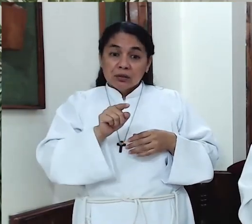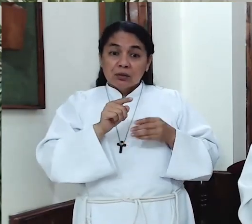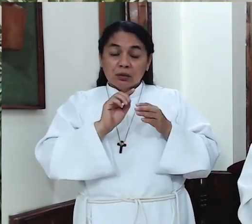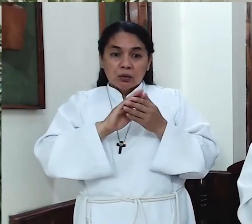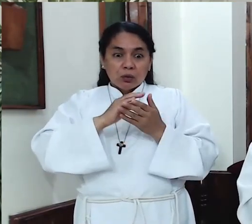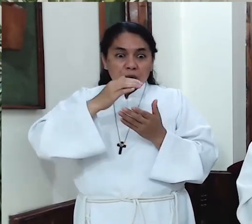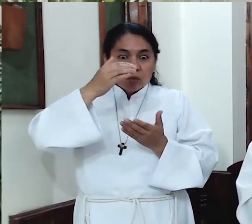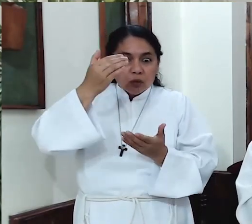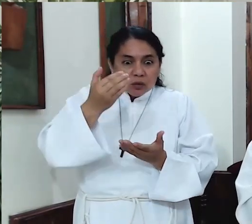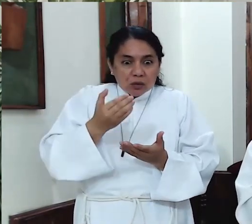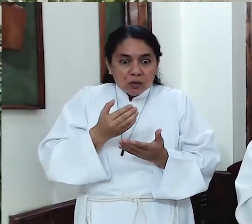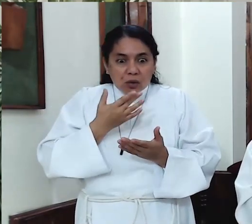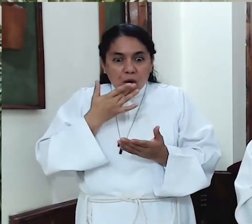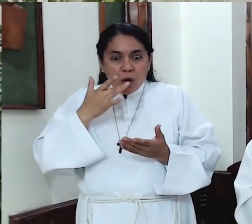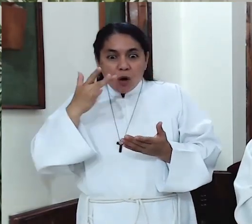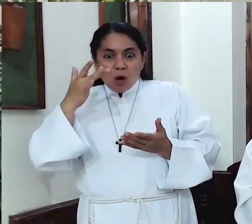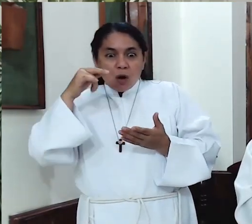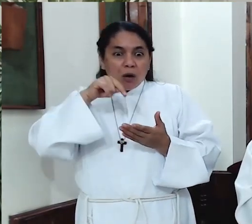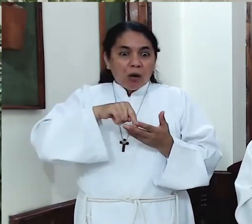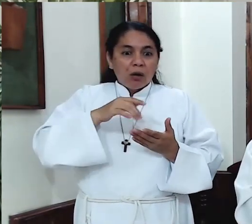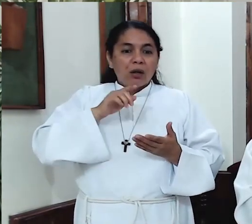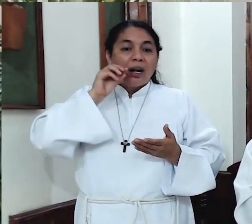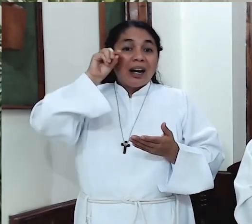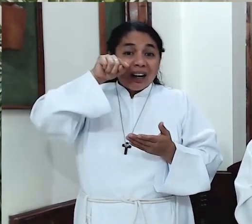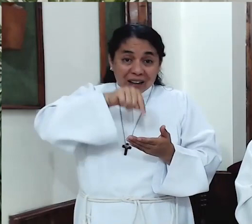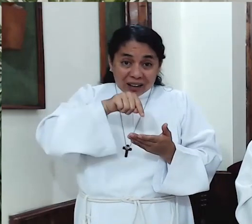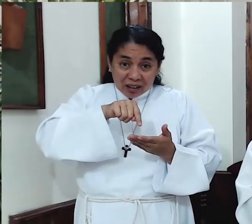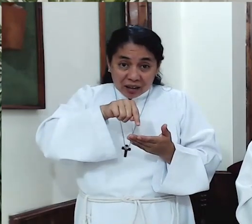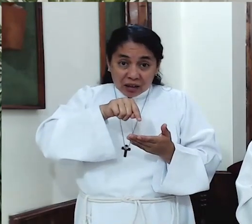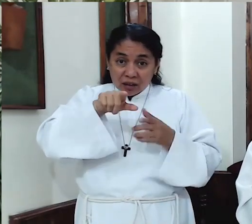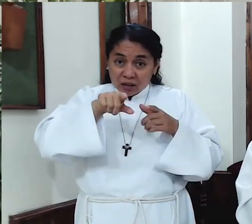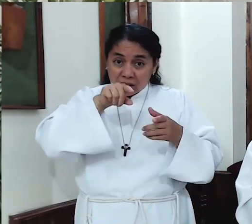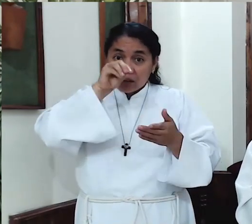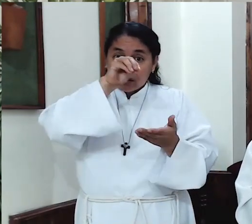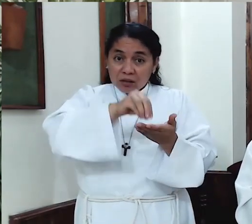tesoro, ahí estará tu corazón.